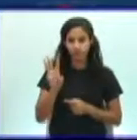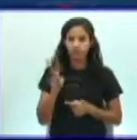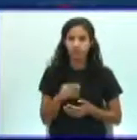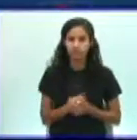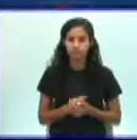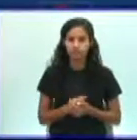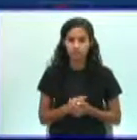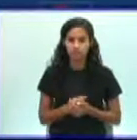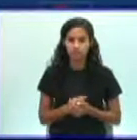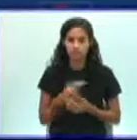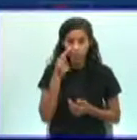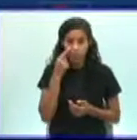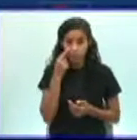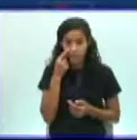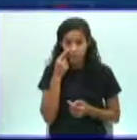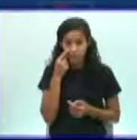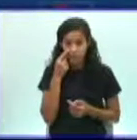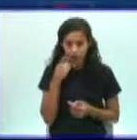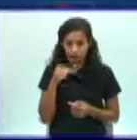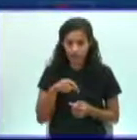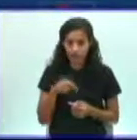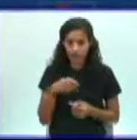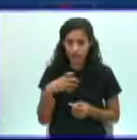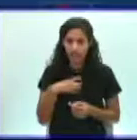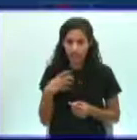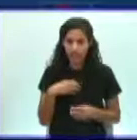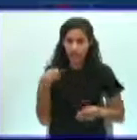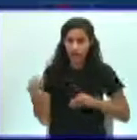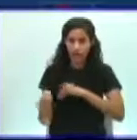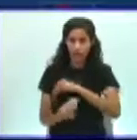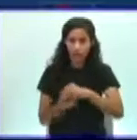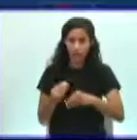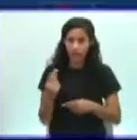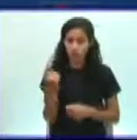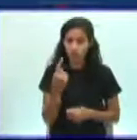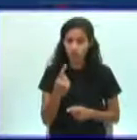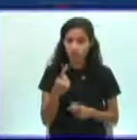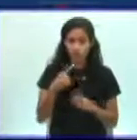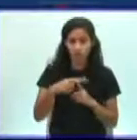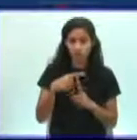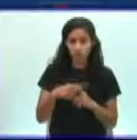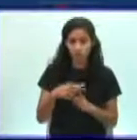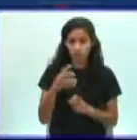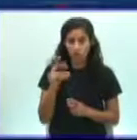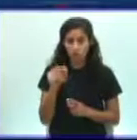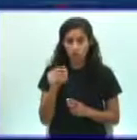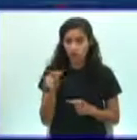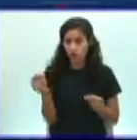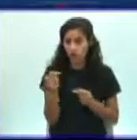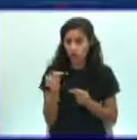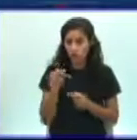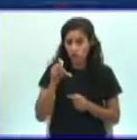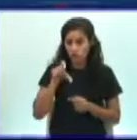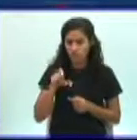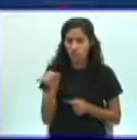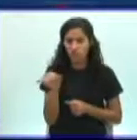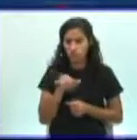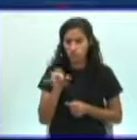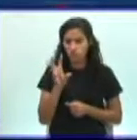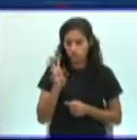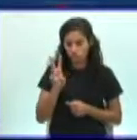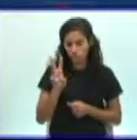a 3. Si pudieron observar, he intercambiado los sumandos y la suma continuó siendo la